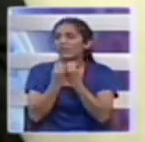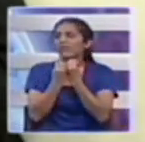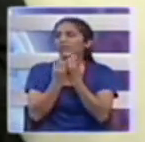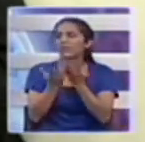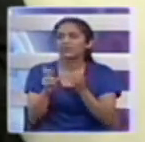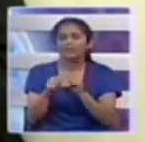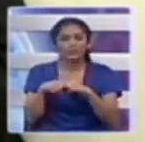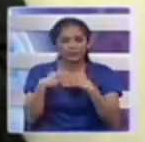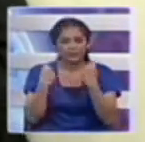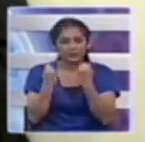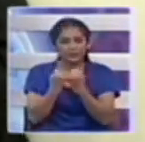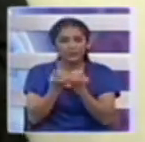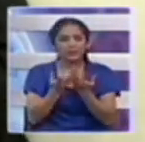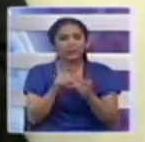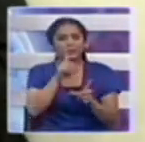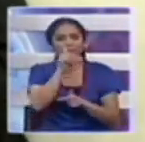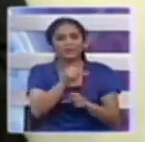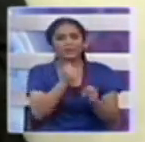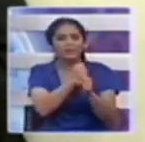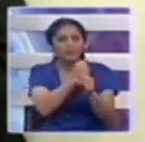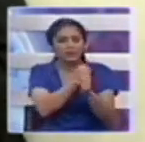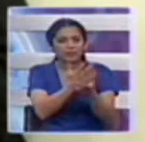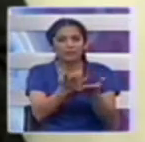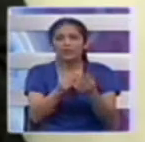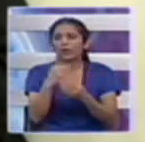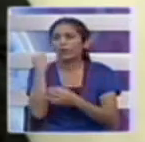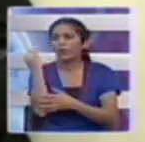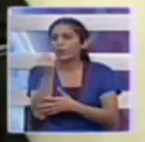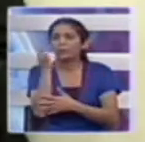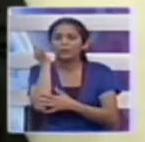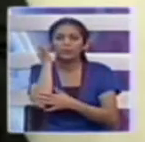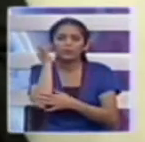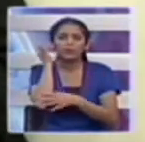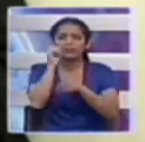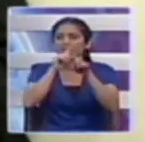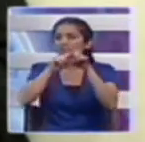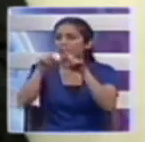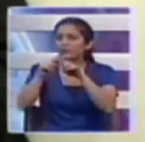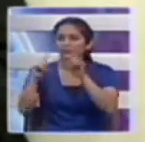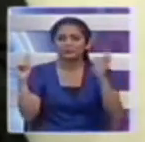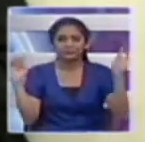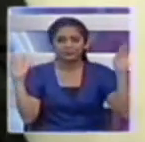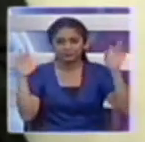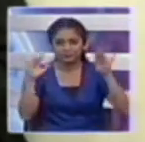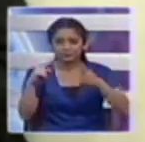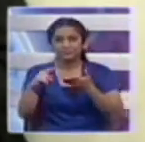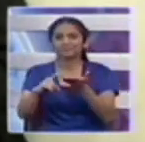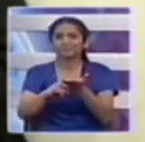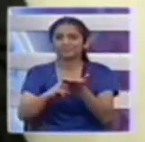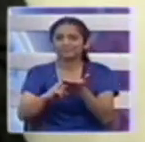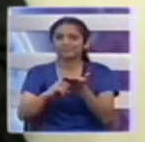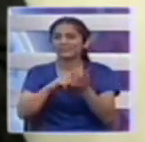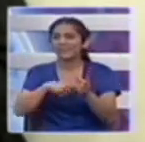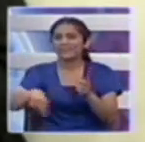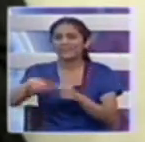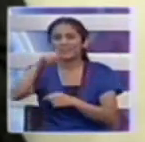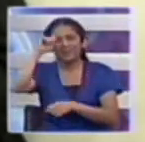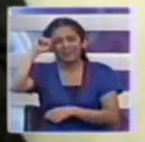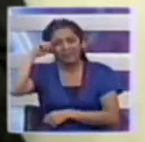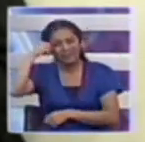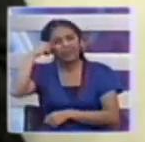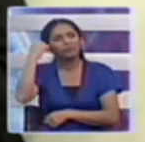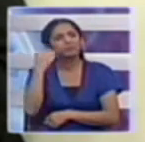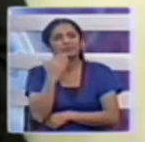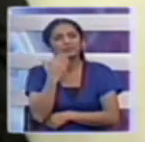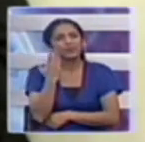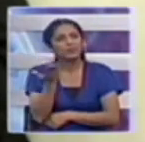los trabajadores, las mujeres, los jóvenes, etcétera, obviamente, porque tenemos mucho que celebrar. Creemos que en esta década,